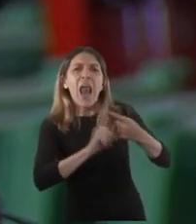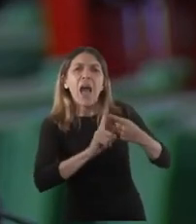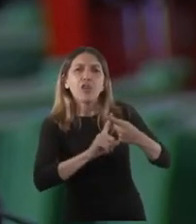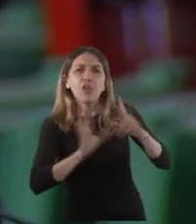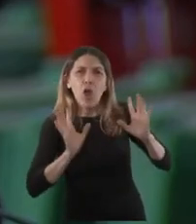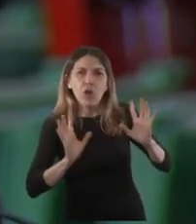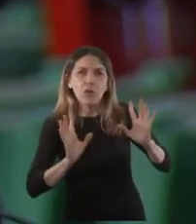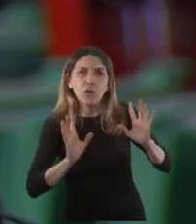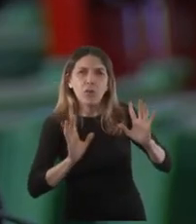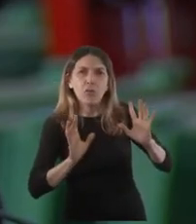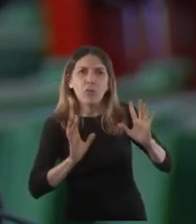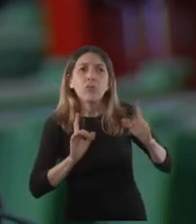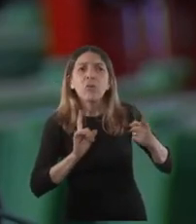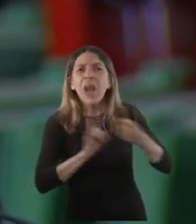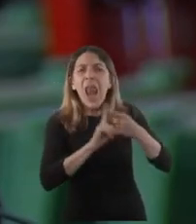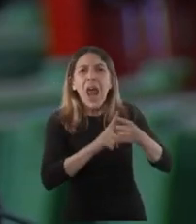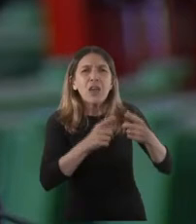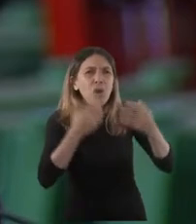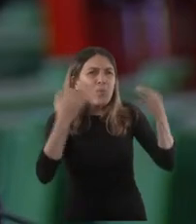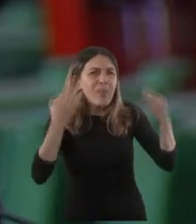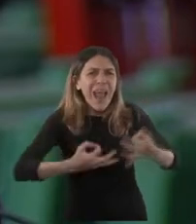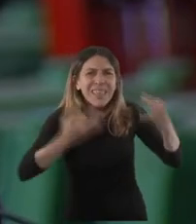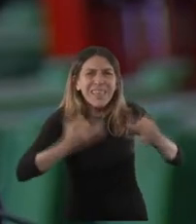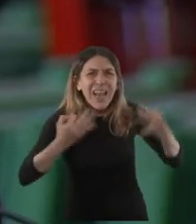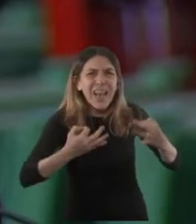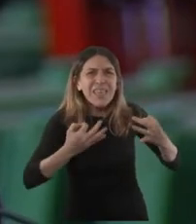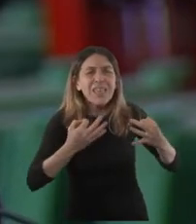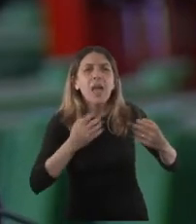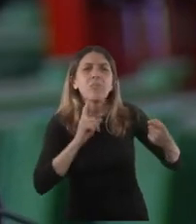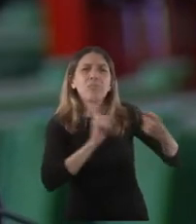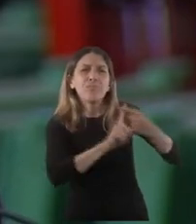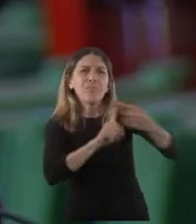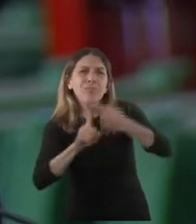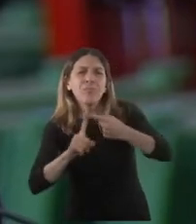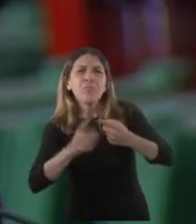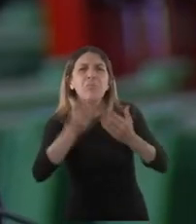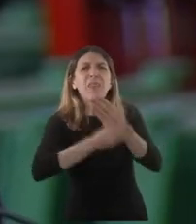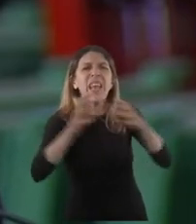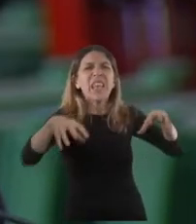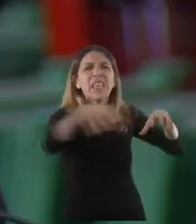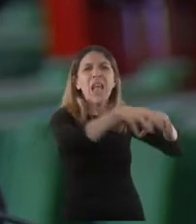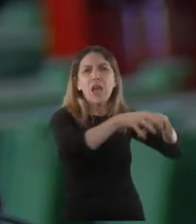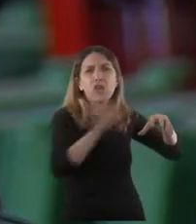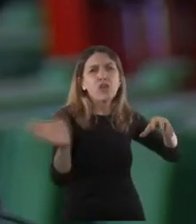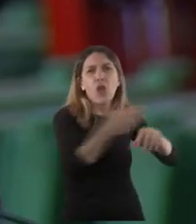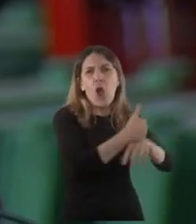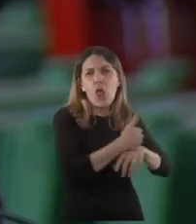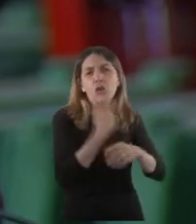una relación que es excelente con todos los ministerios, con el Ministerio